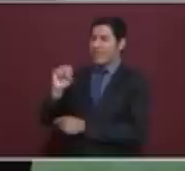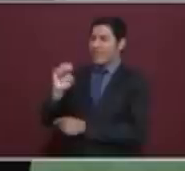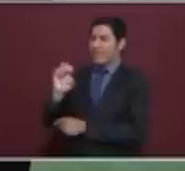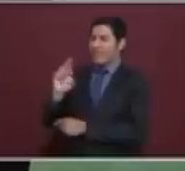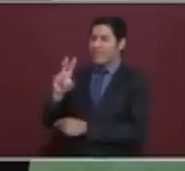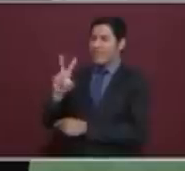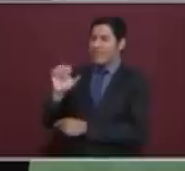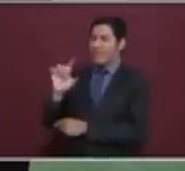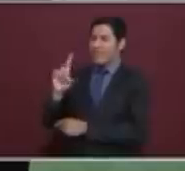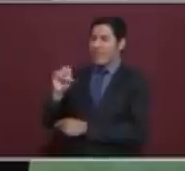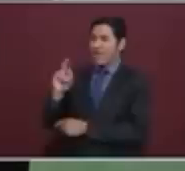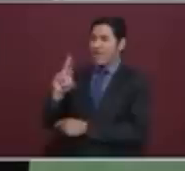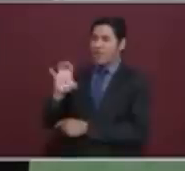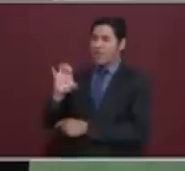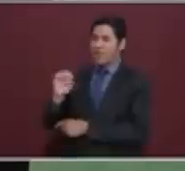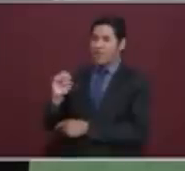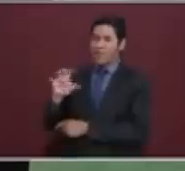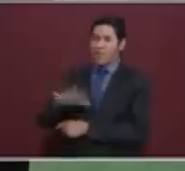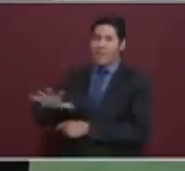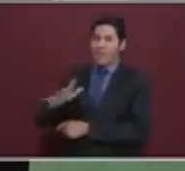no tengo que decir